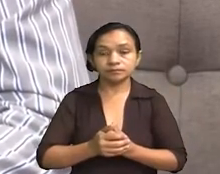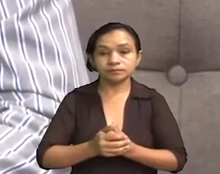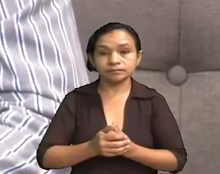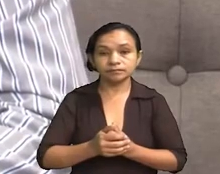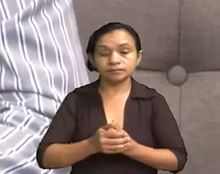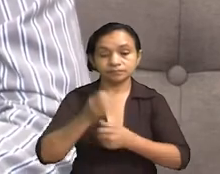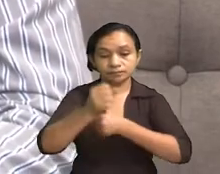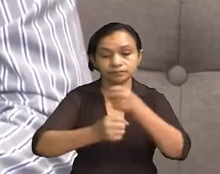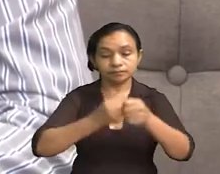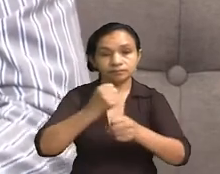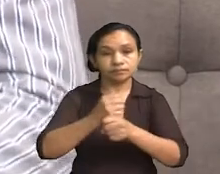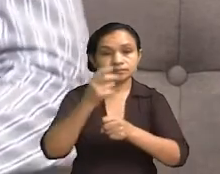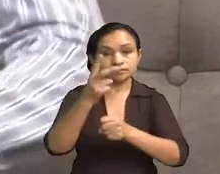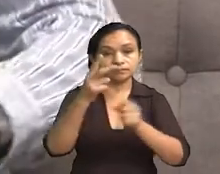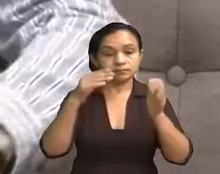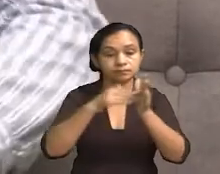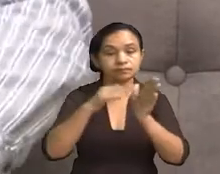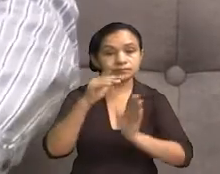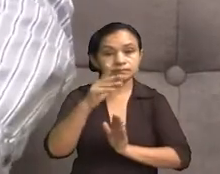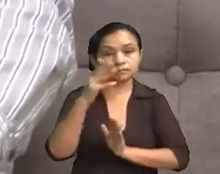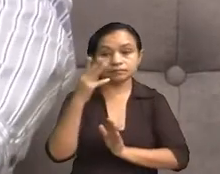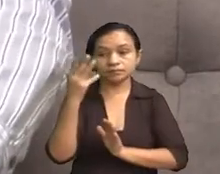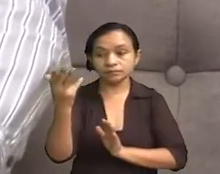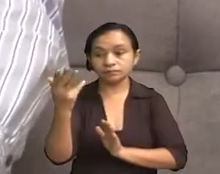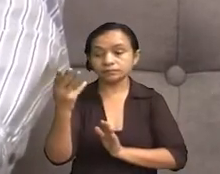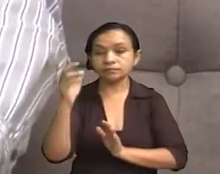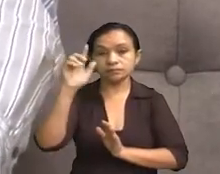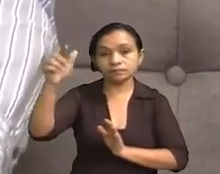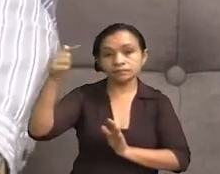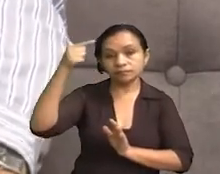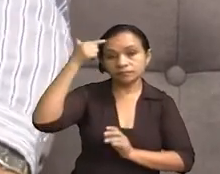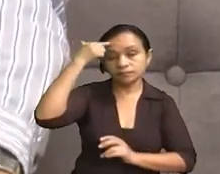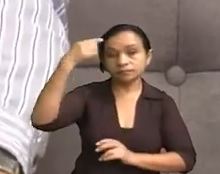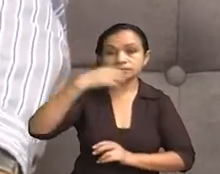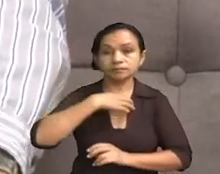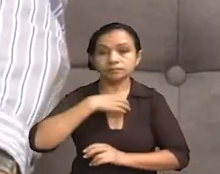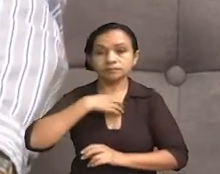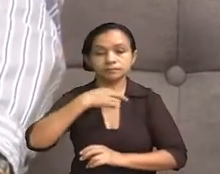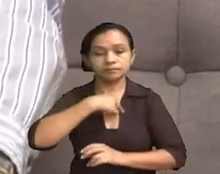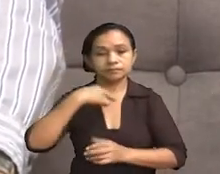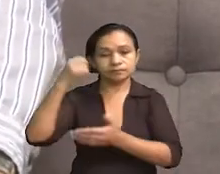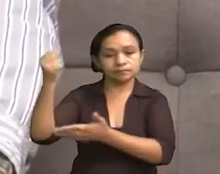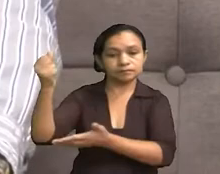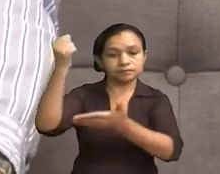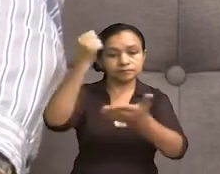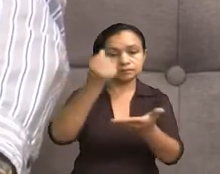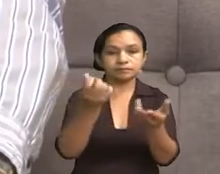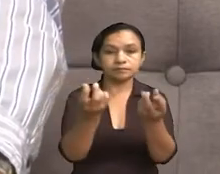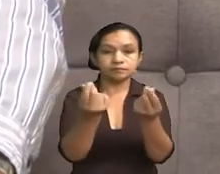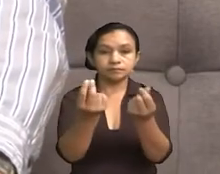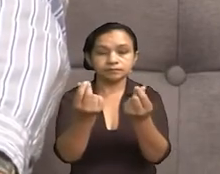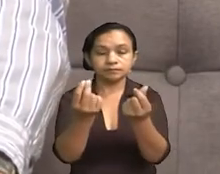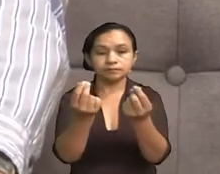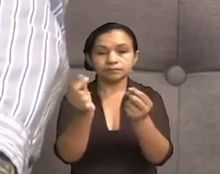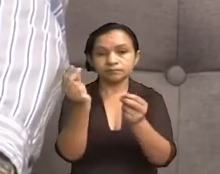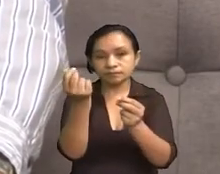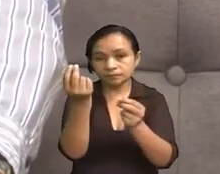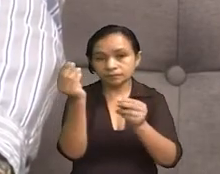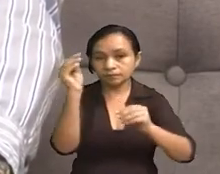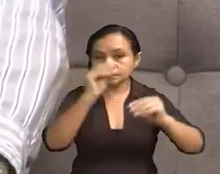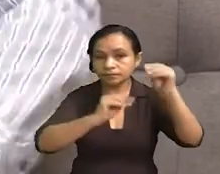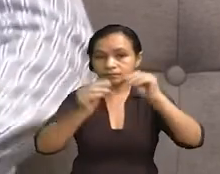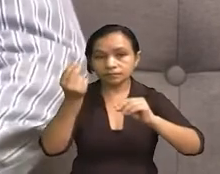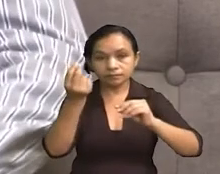en el año 2019, nuestro gobierno estuvo haciendo una inversión, arrancó una inversión muy grande. Por